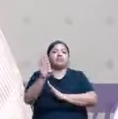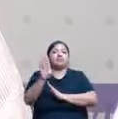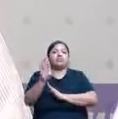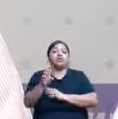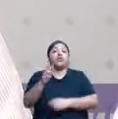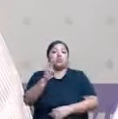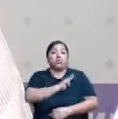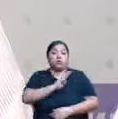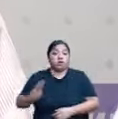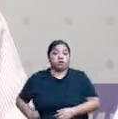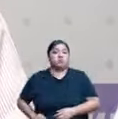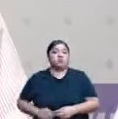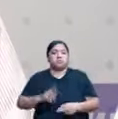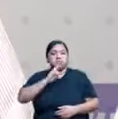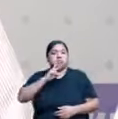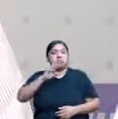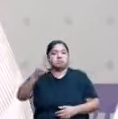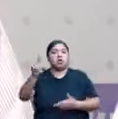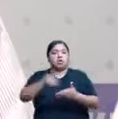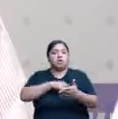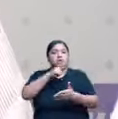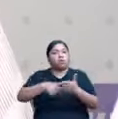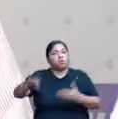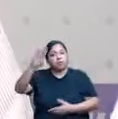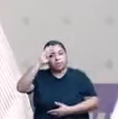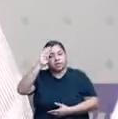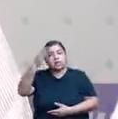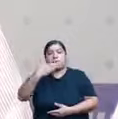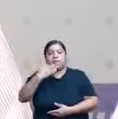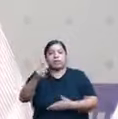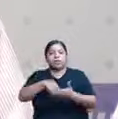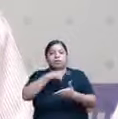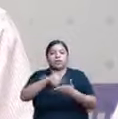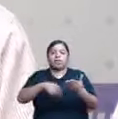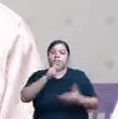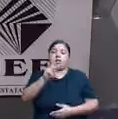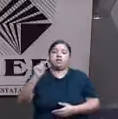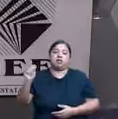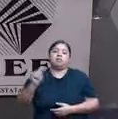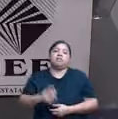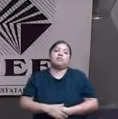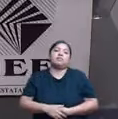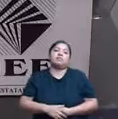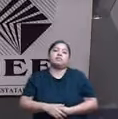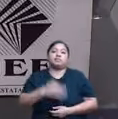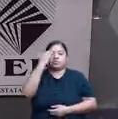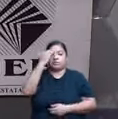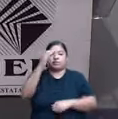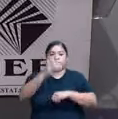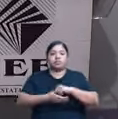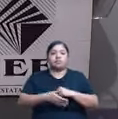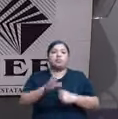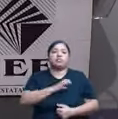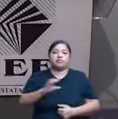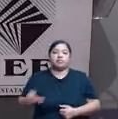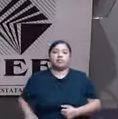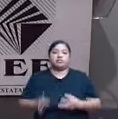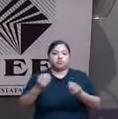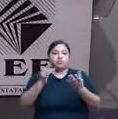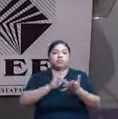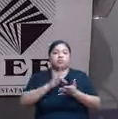un municipio próspero. Por un voto razonado, vota solo PT. Su tiempo se agotó. Muchas gracias,